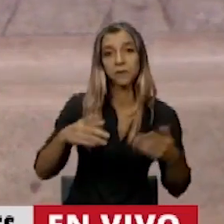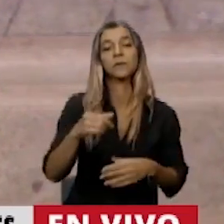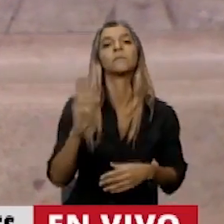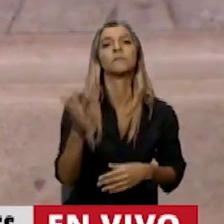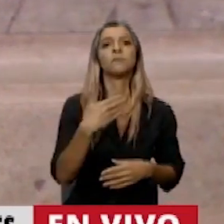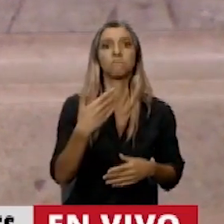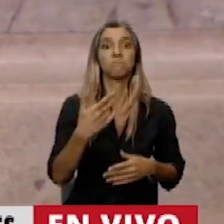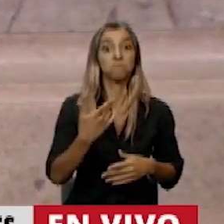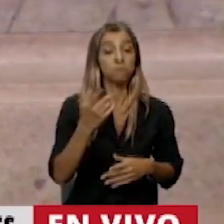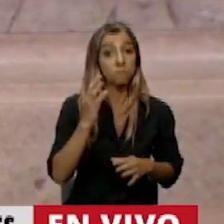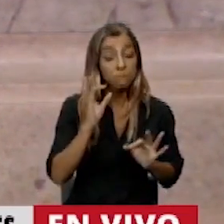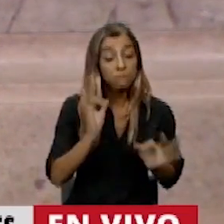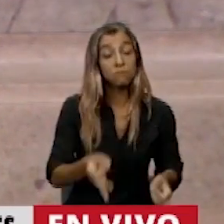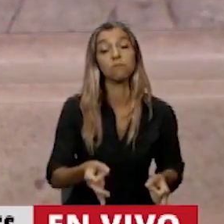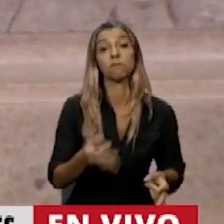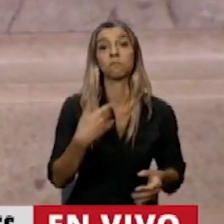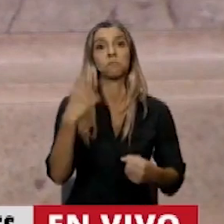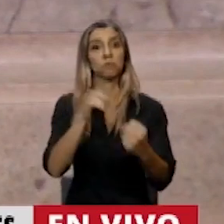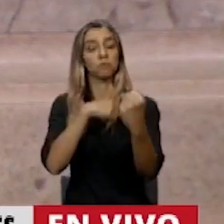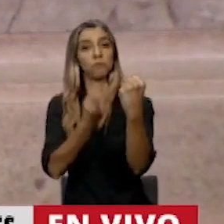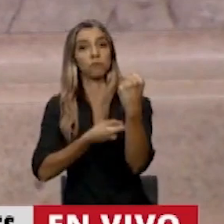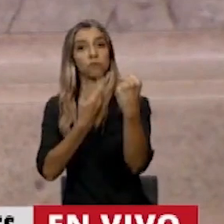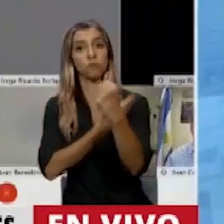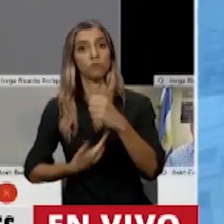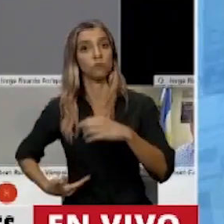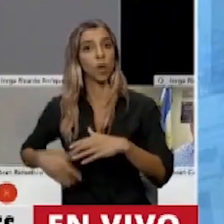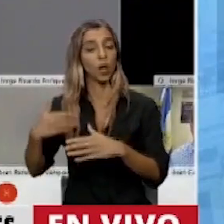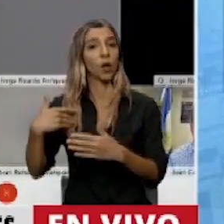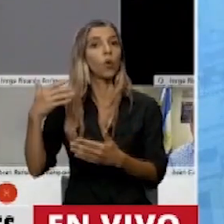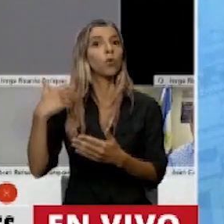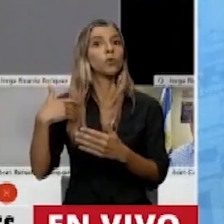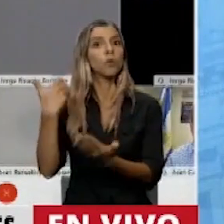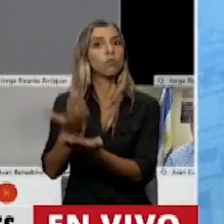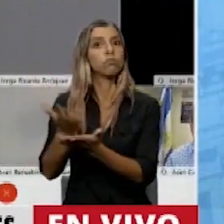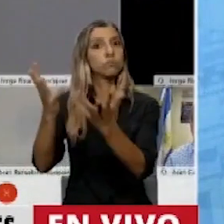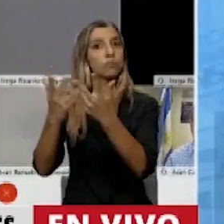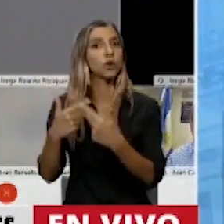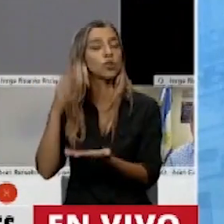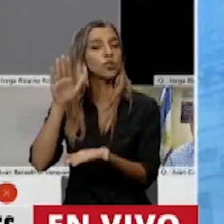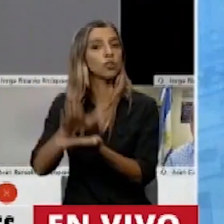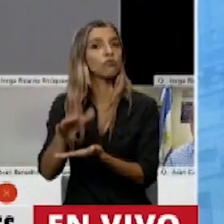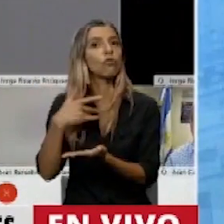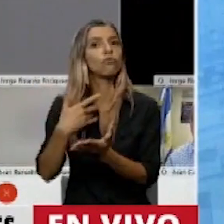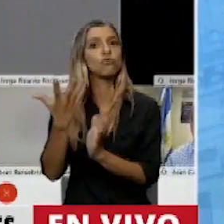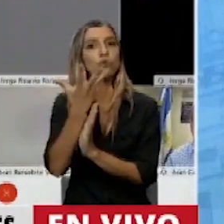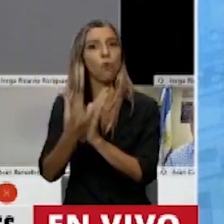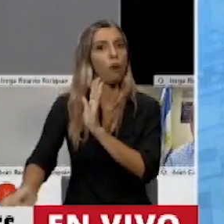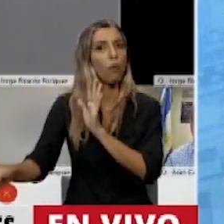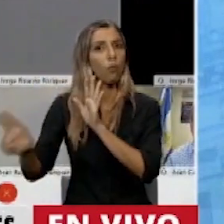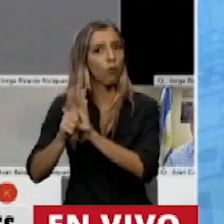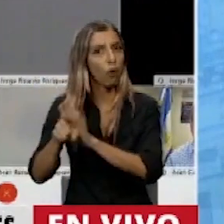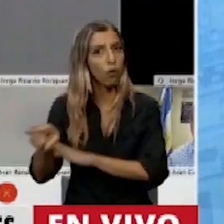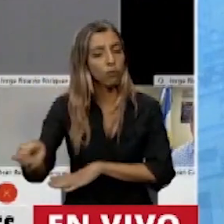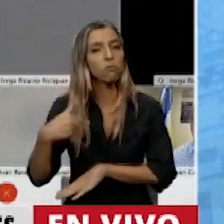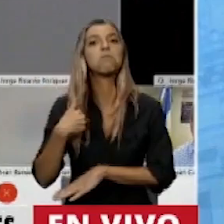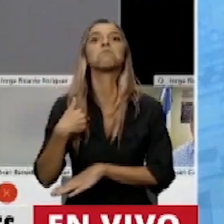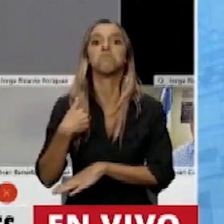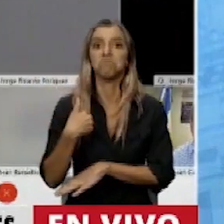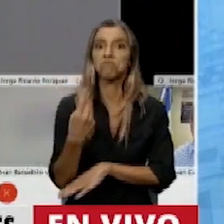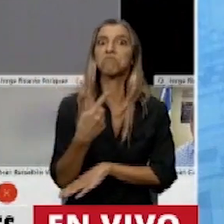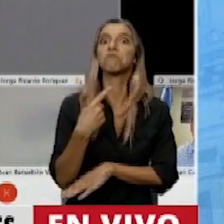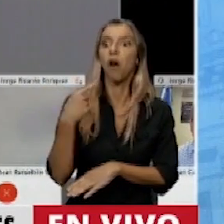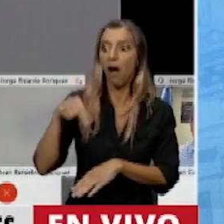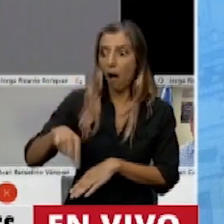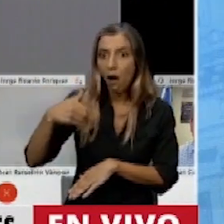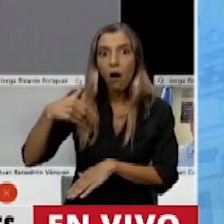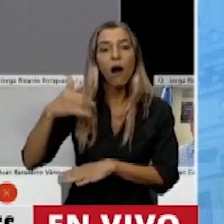el proyecto del Poder Ejecutivo de aborto legal en este momento. Por lo tanto, se terminaron las excusas, se terminaron